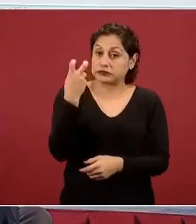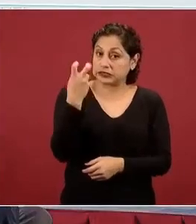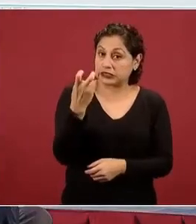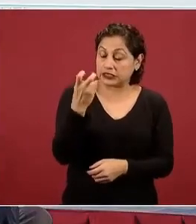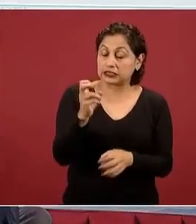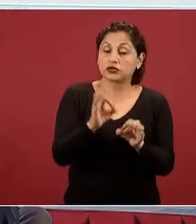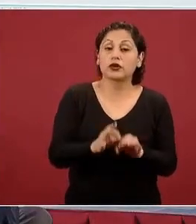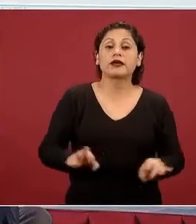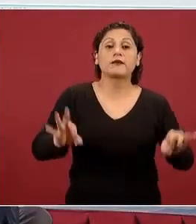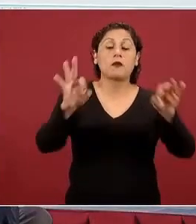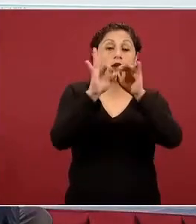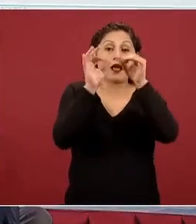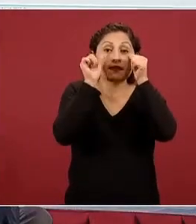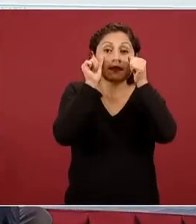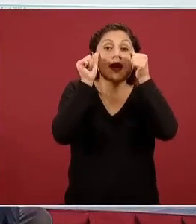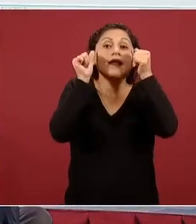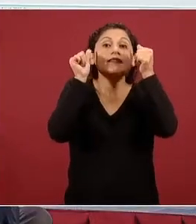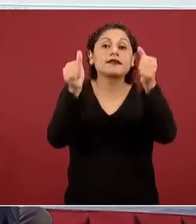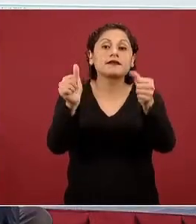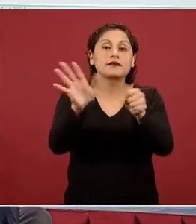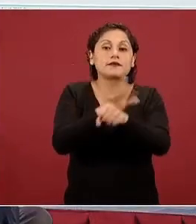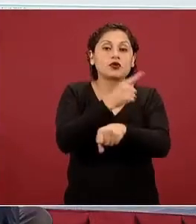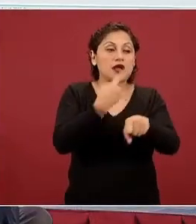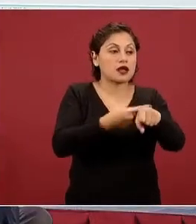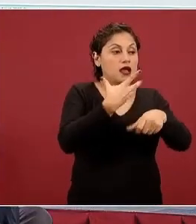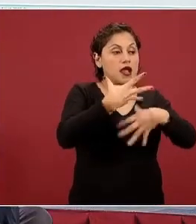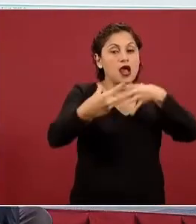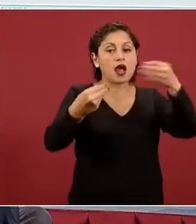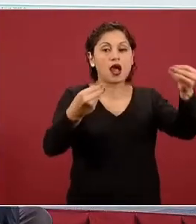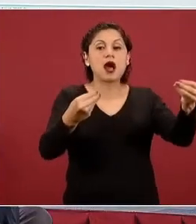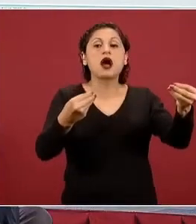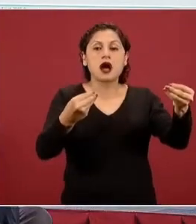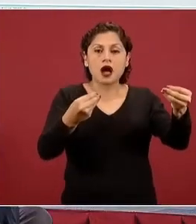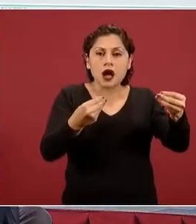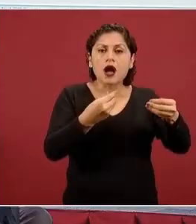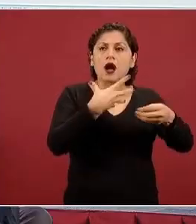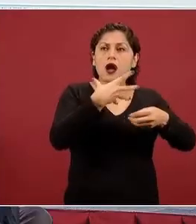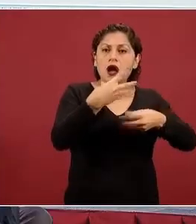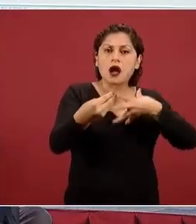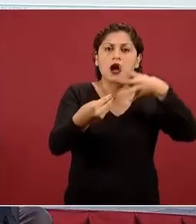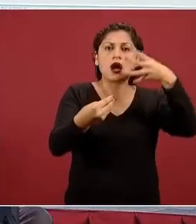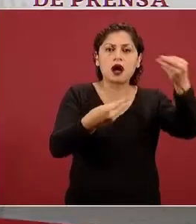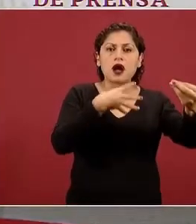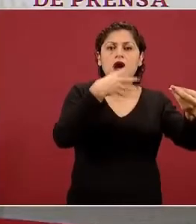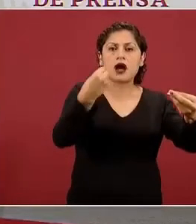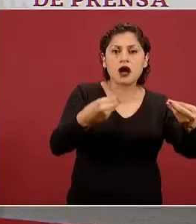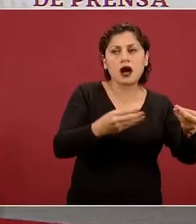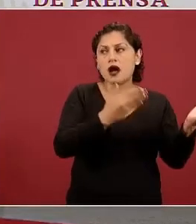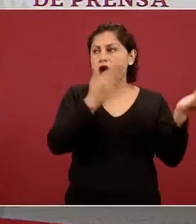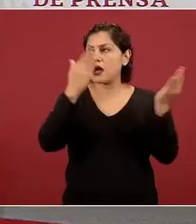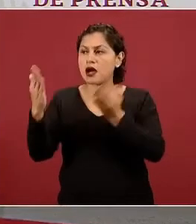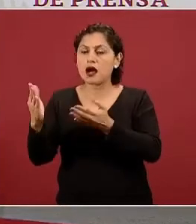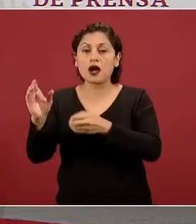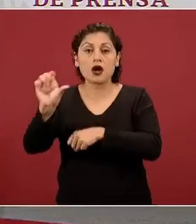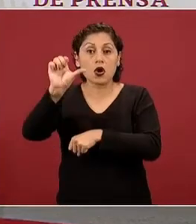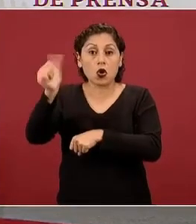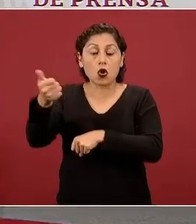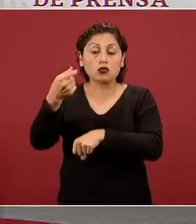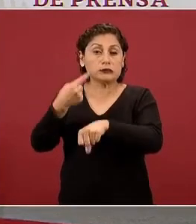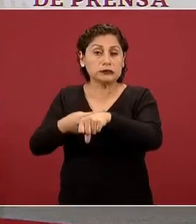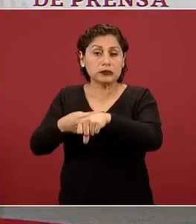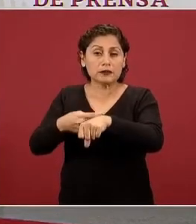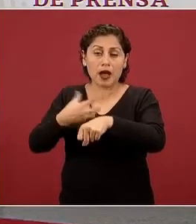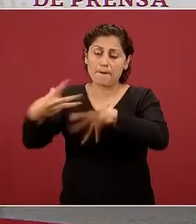la velocidad de propagación, que en este caso revela la velocidad, desde luego notoriamente más lenta, de